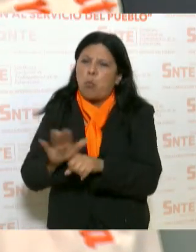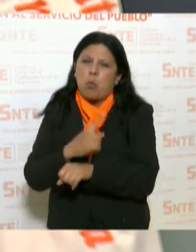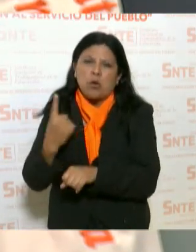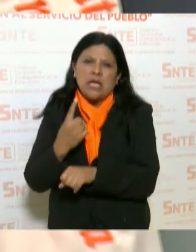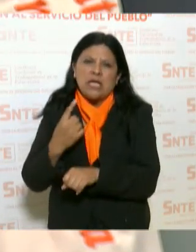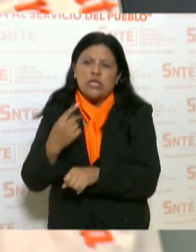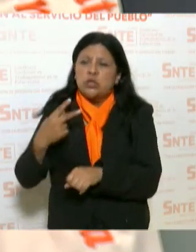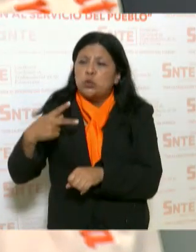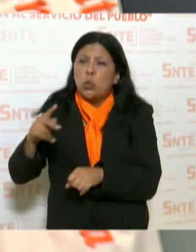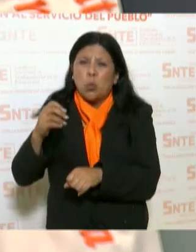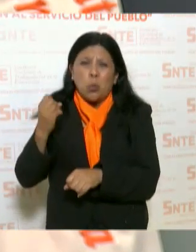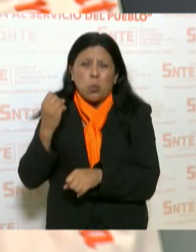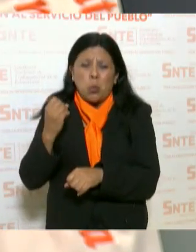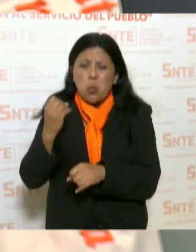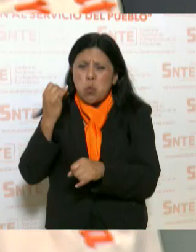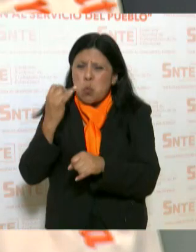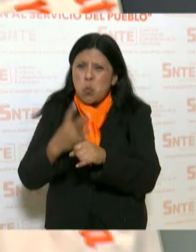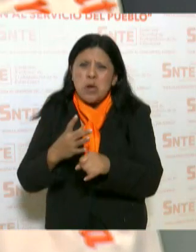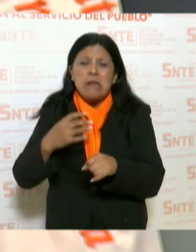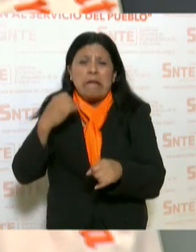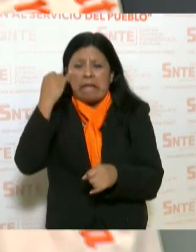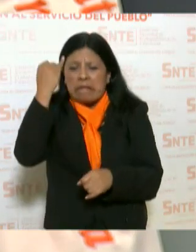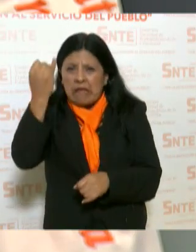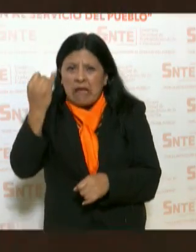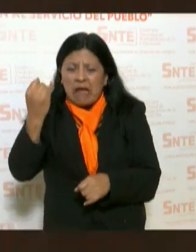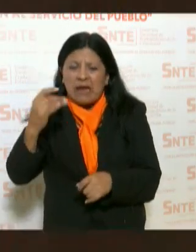de privatizar la enseñanza.